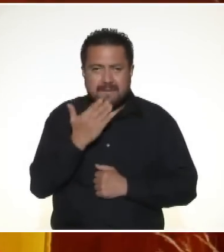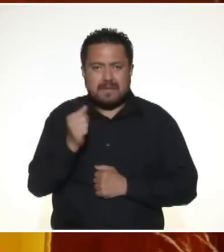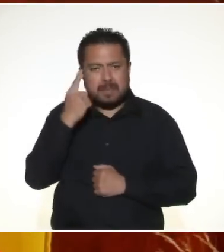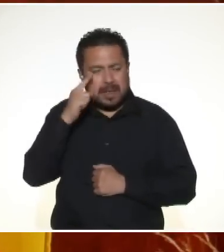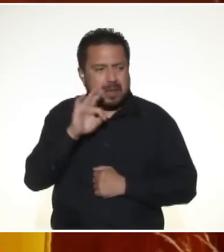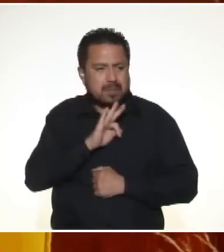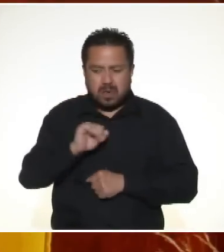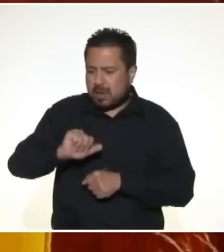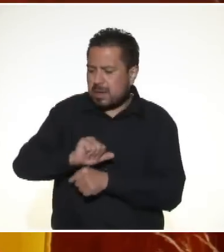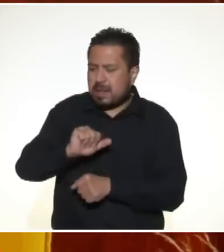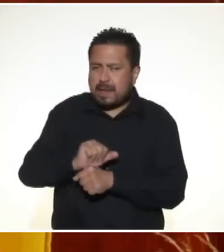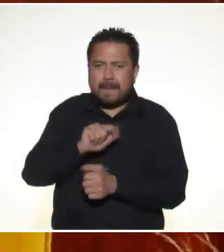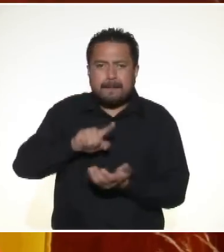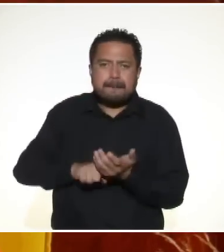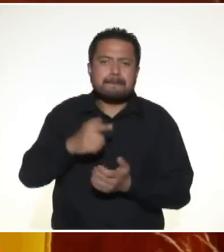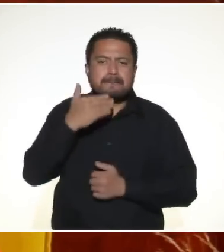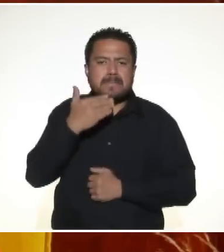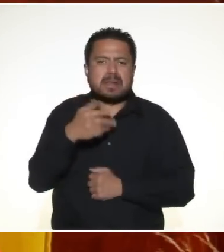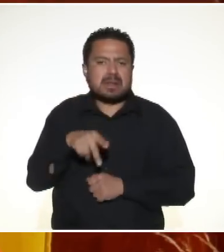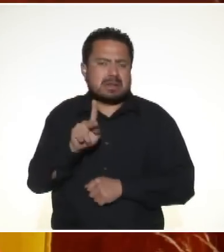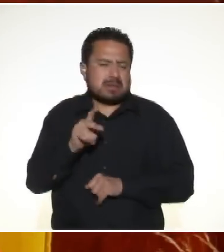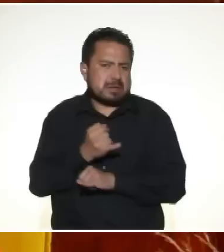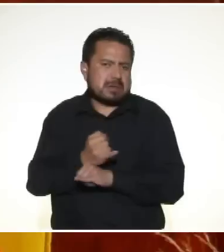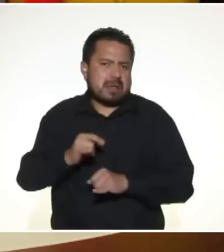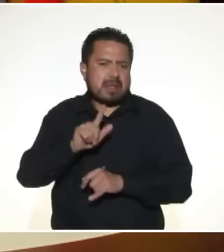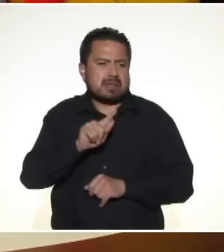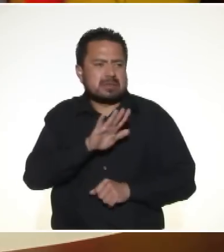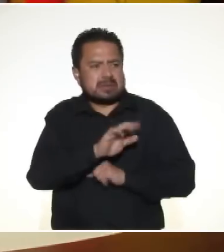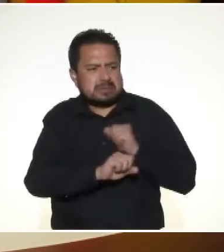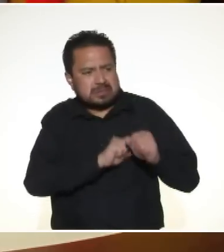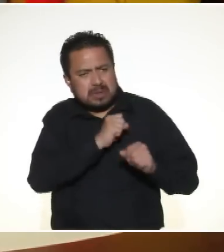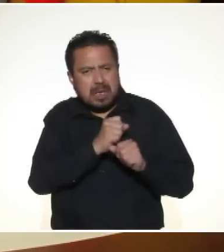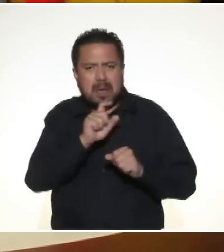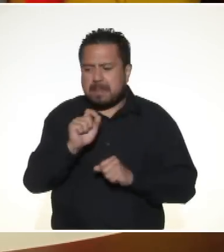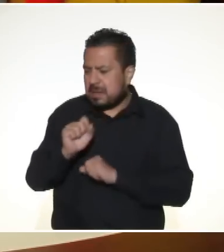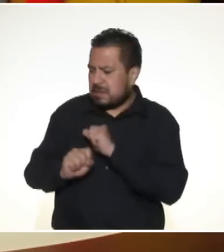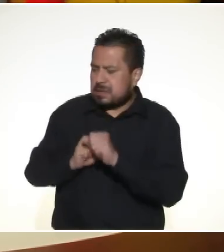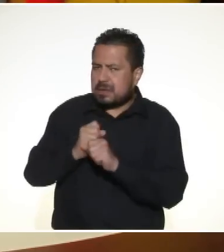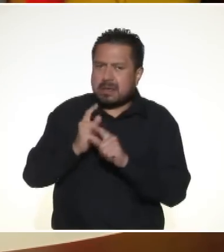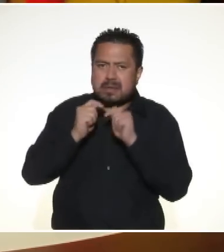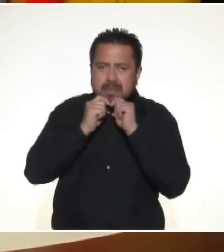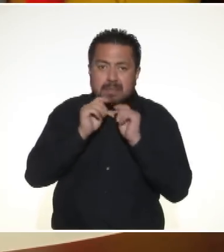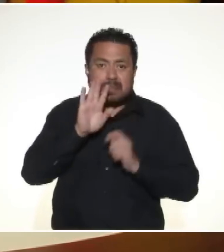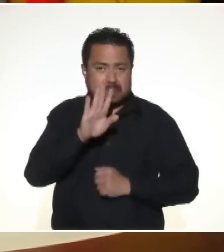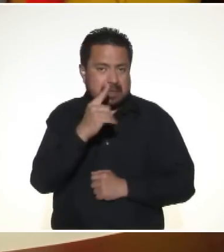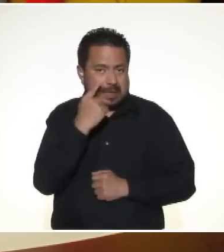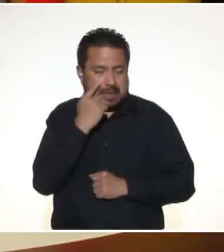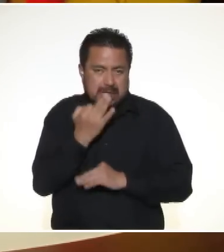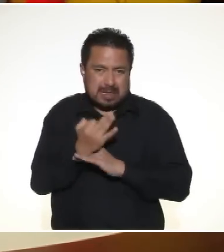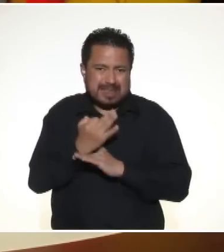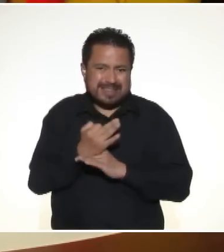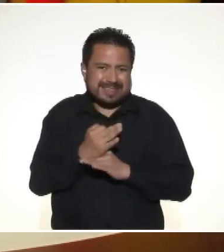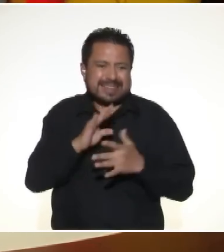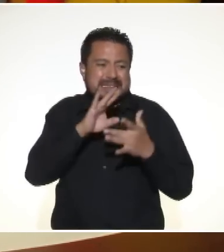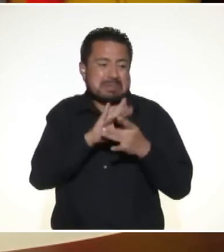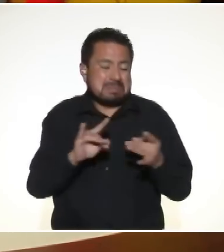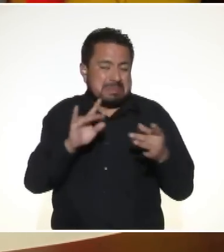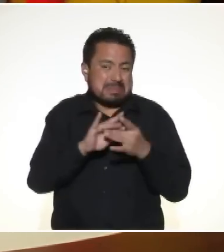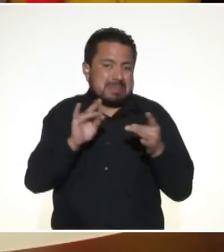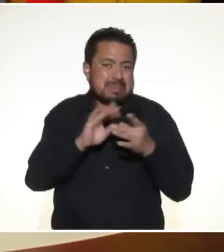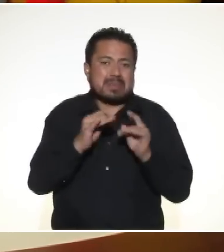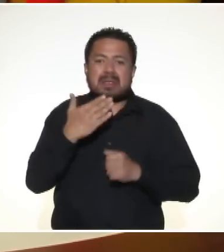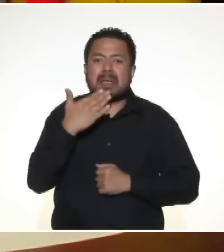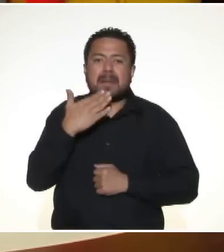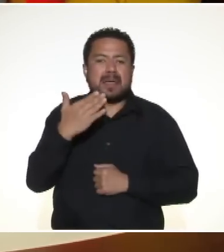manejar un vehículo, independientemente si tienes 75 o 20 años. Fíjate, Pepe, lo que dices, dicen que el